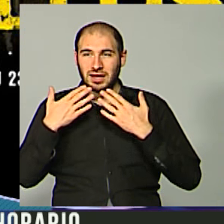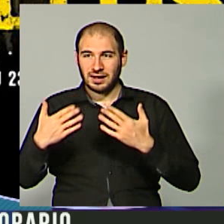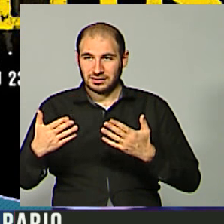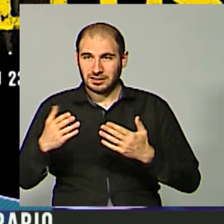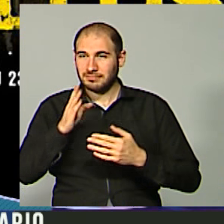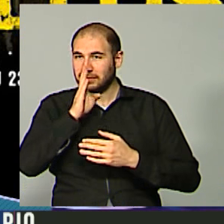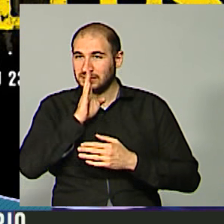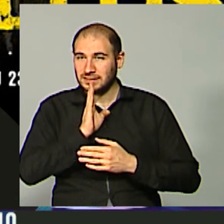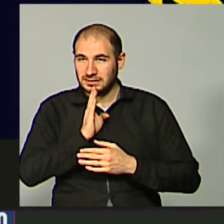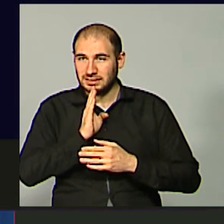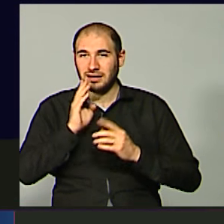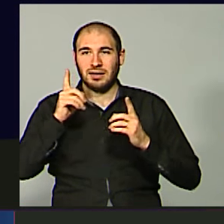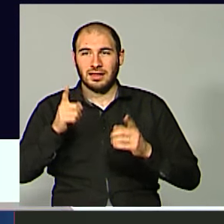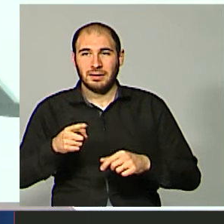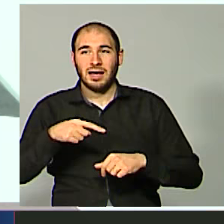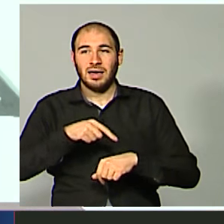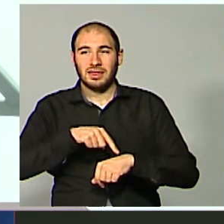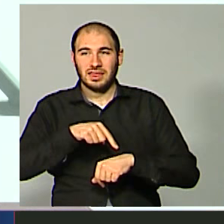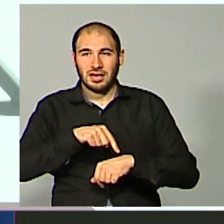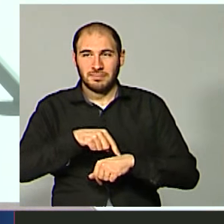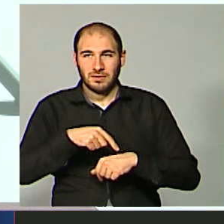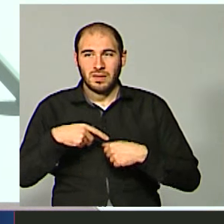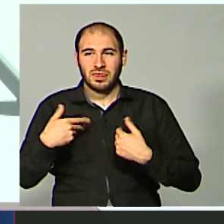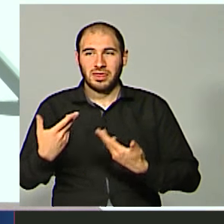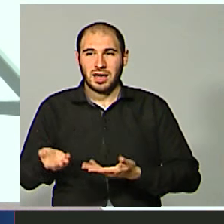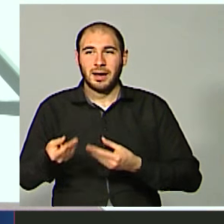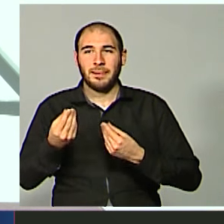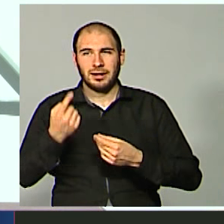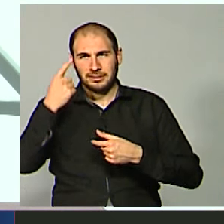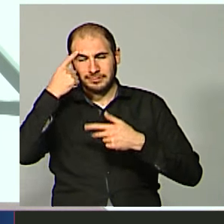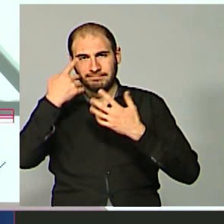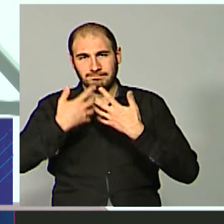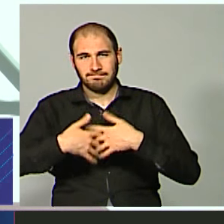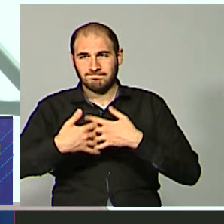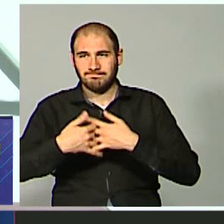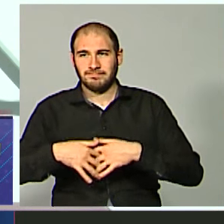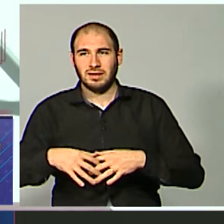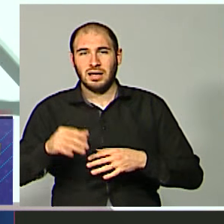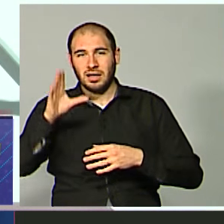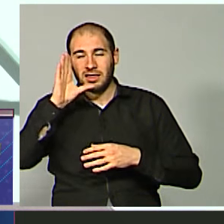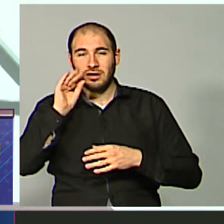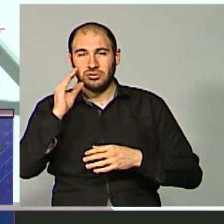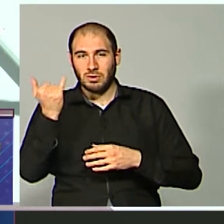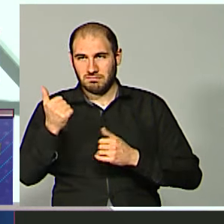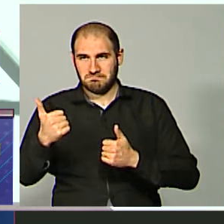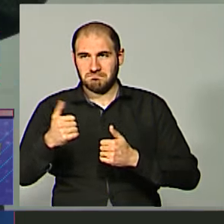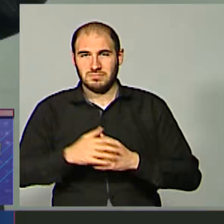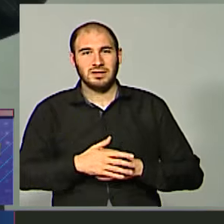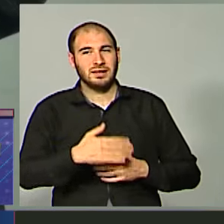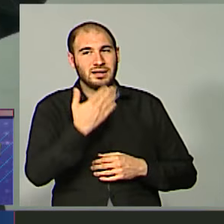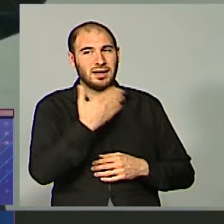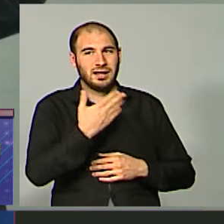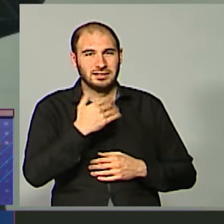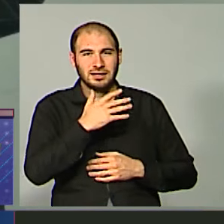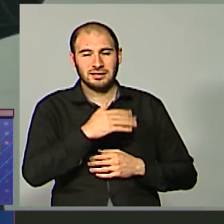la paciencia y también el tiempo dispensado para pensar un poco en esta noche de jueves. Que la pasen bien. Muchas